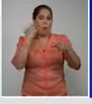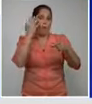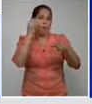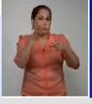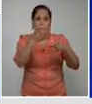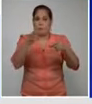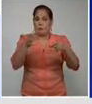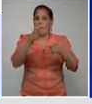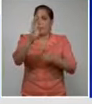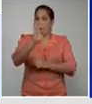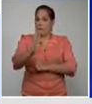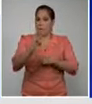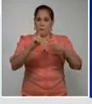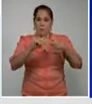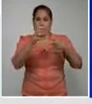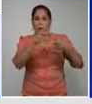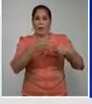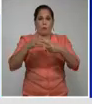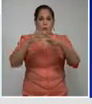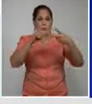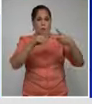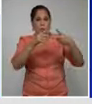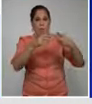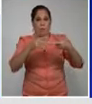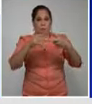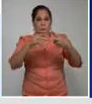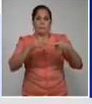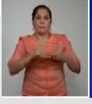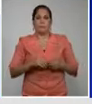cabeza, Estados Unidos